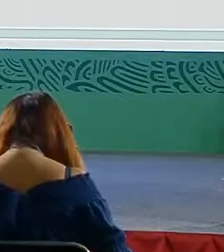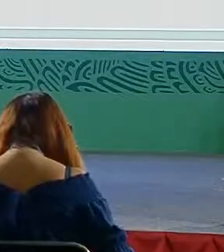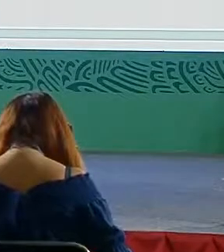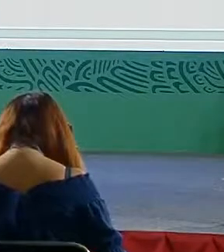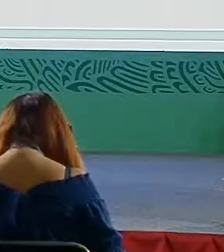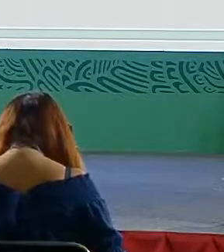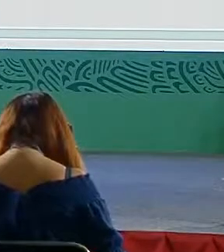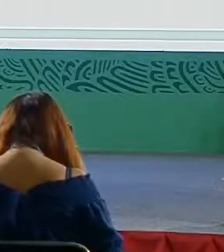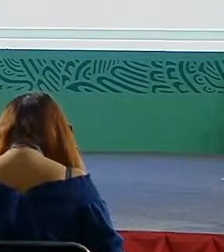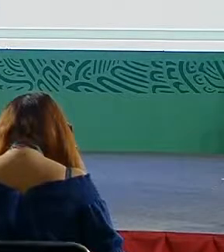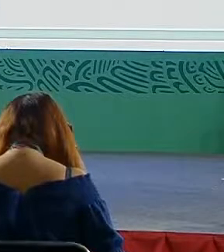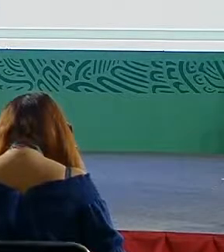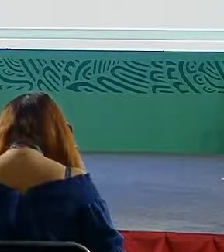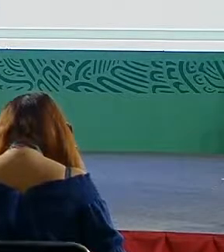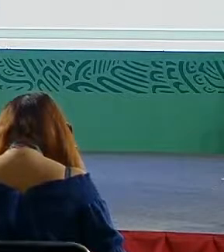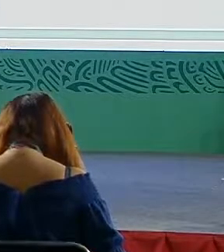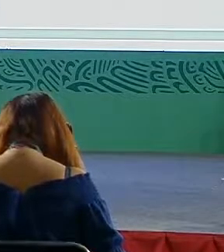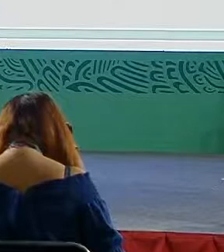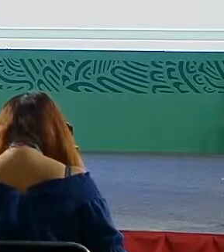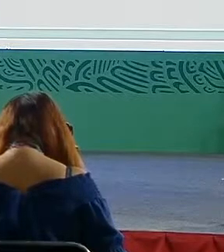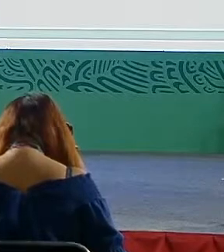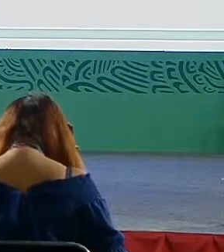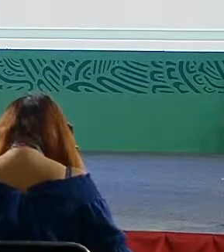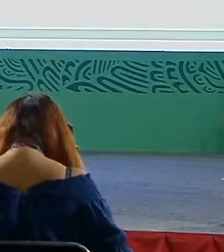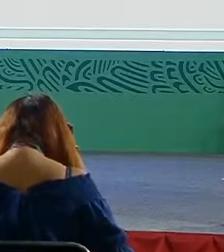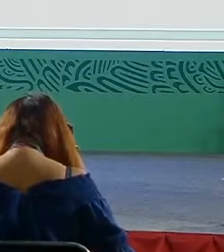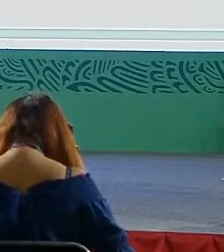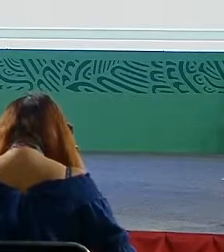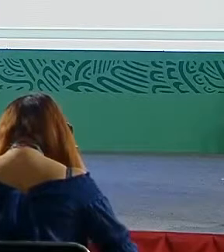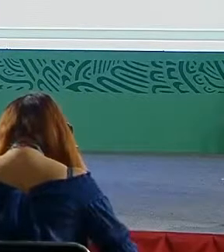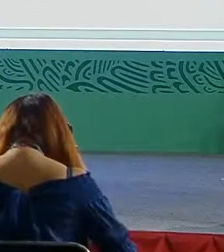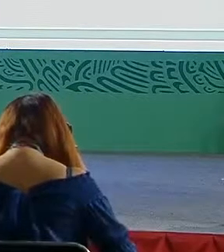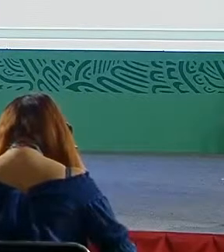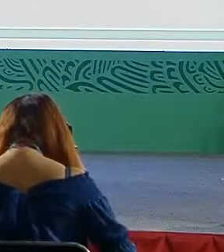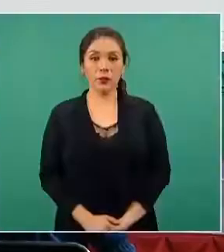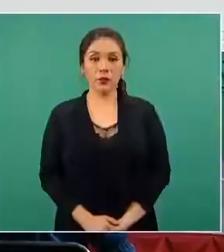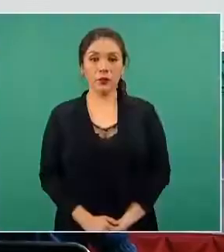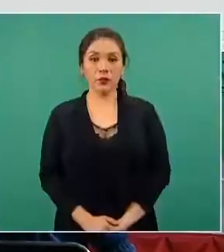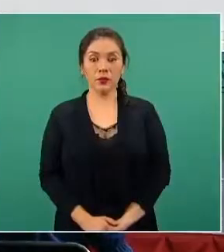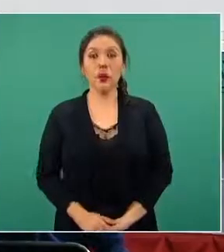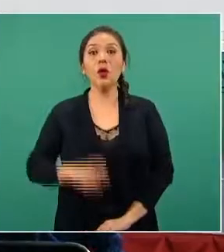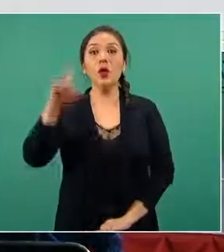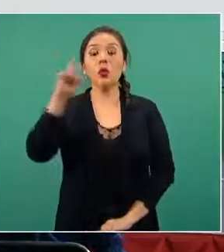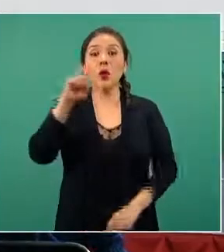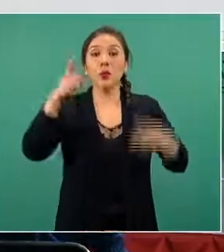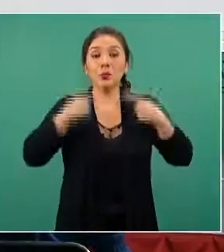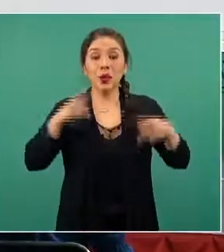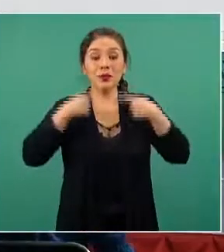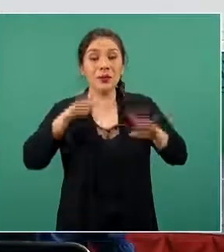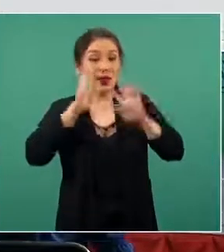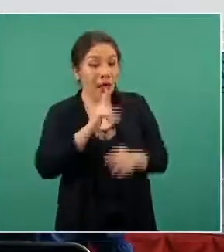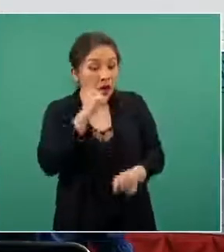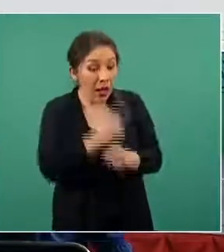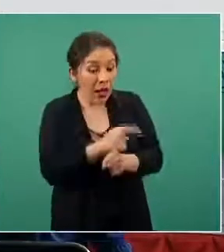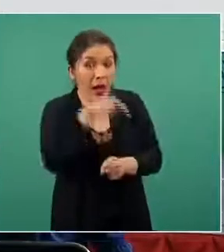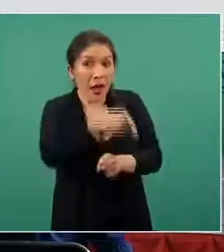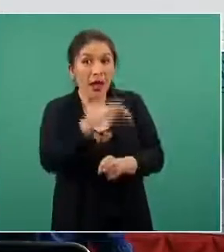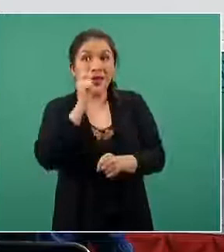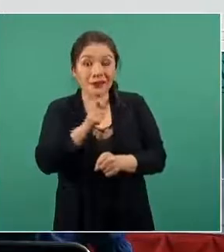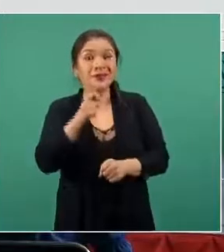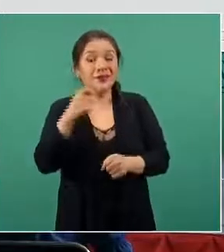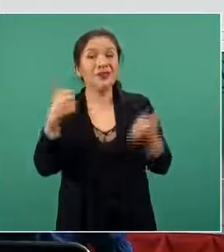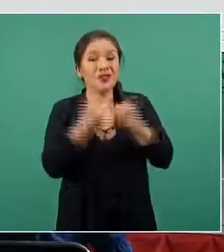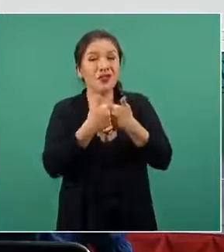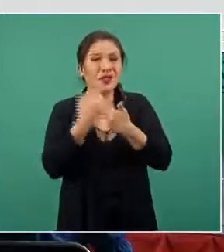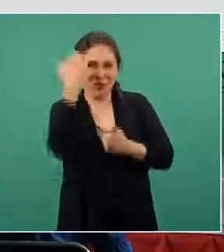Por otro lado, el programa de seguimiento, en donde nuestros pacientes, al ser detectados en la consulta de urgencias, pasan a lo que